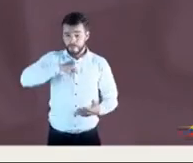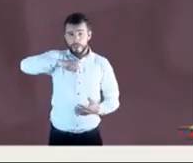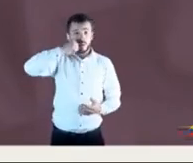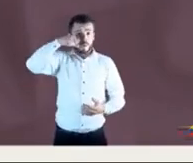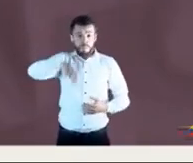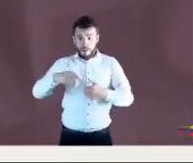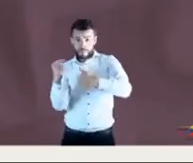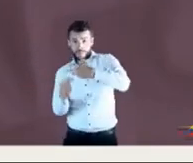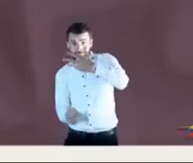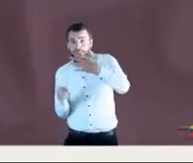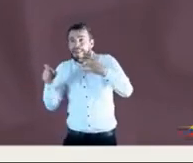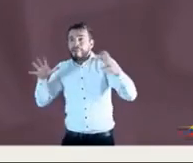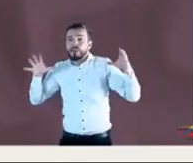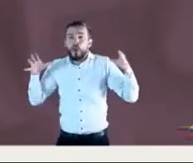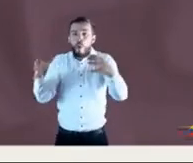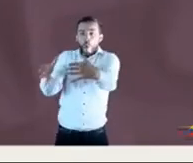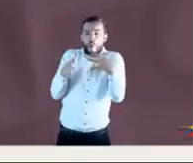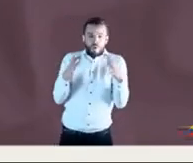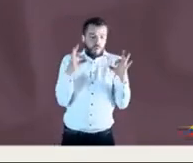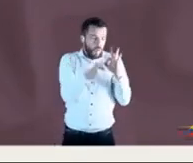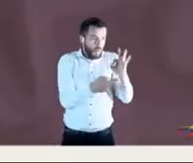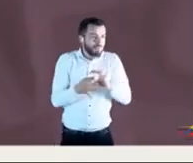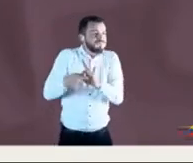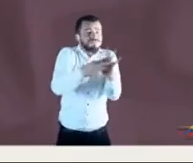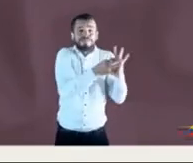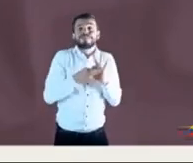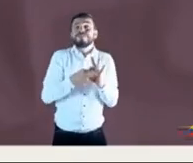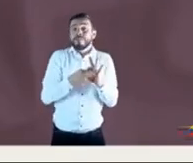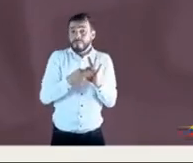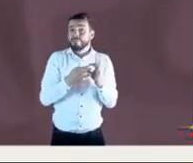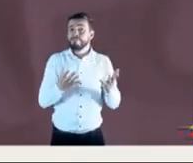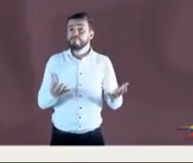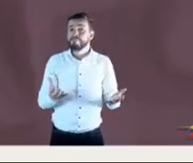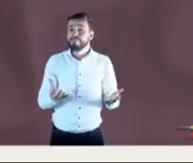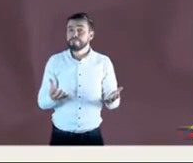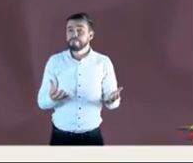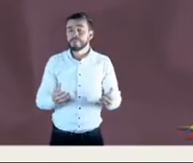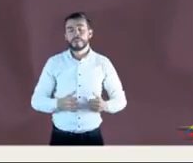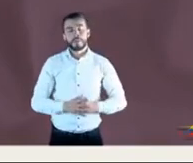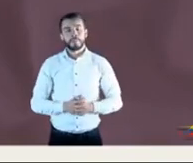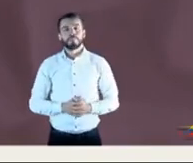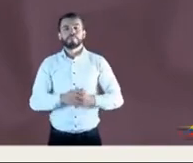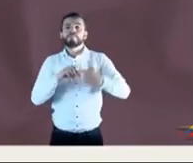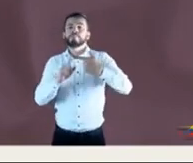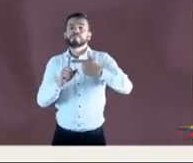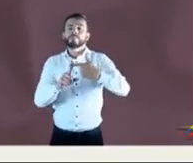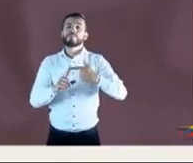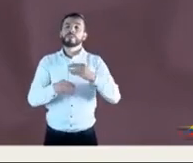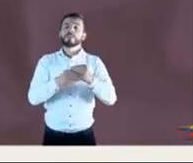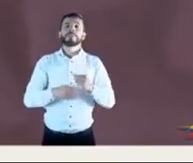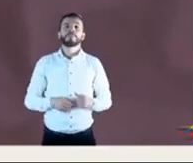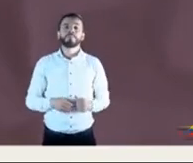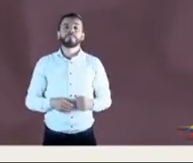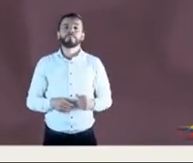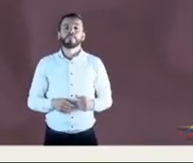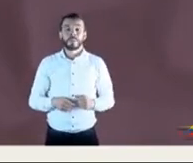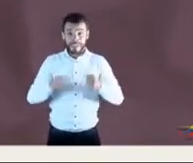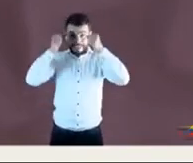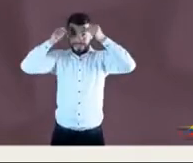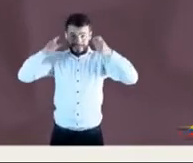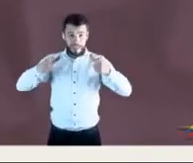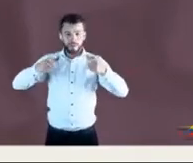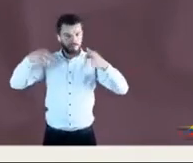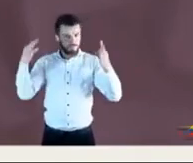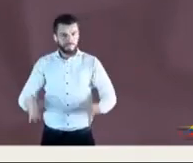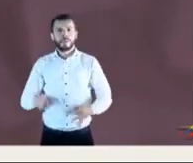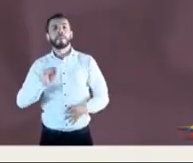protección colectiva de los derechos. El mayor acceso a derechos humanos producto de esa presencia integral del